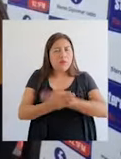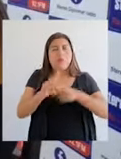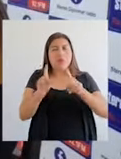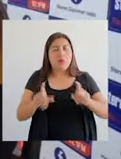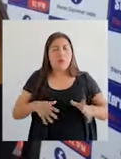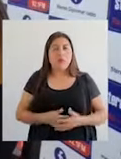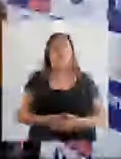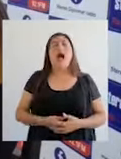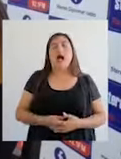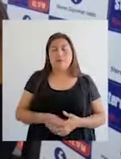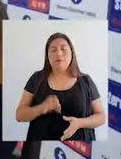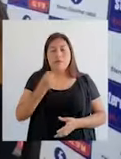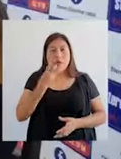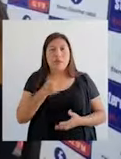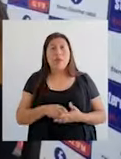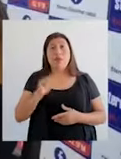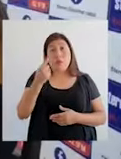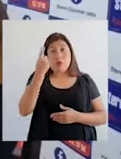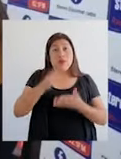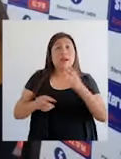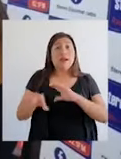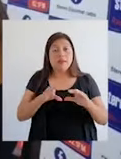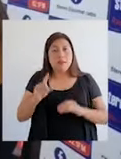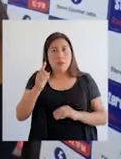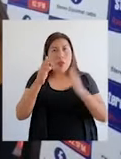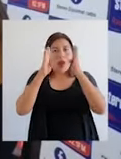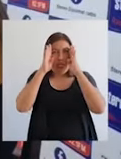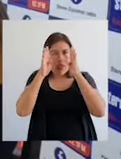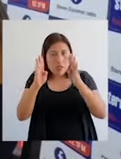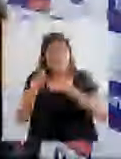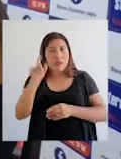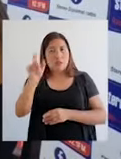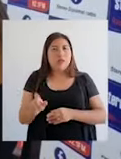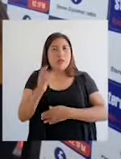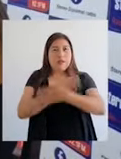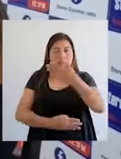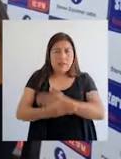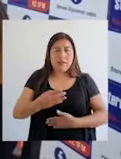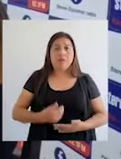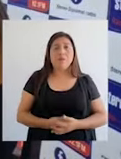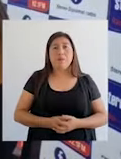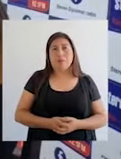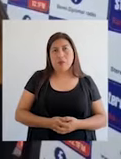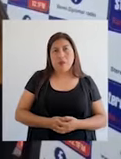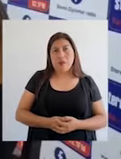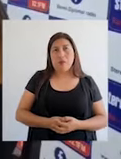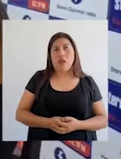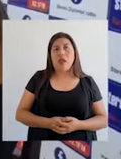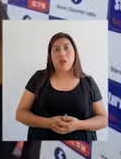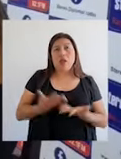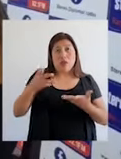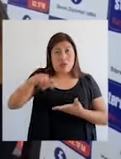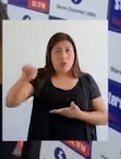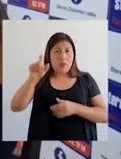había que hacer era primero desconcentrar la atención de las personas con discapacidad. O sea, considerarlo que son